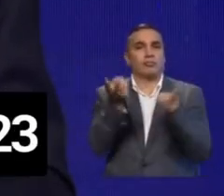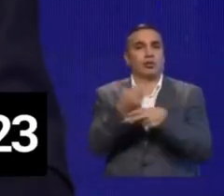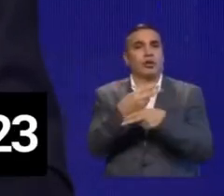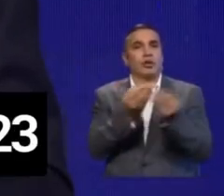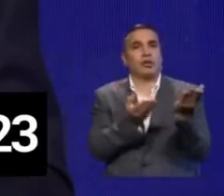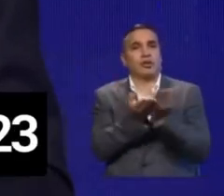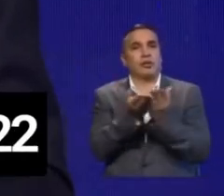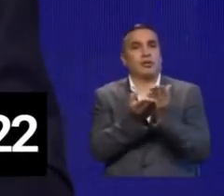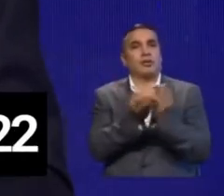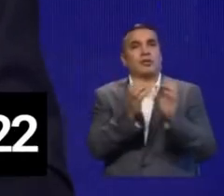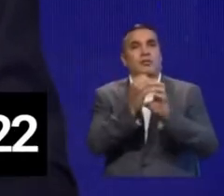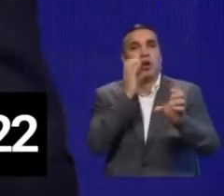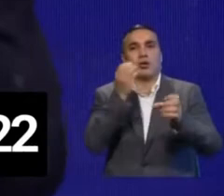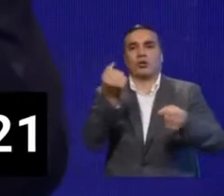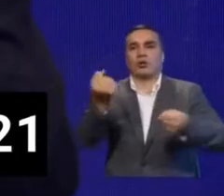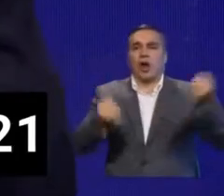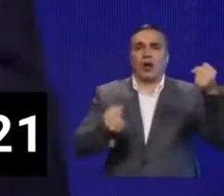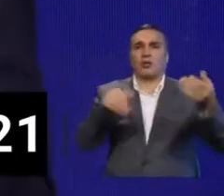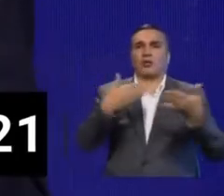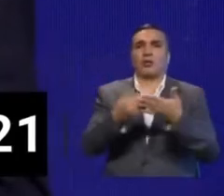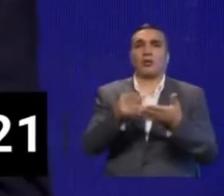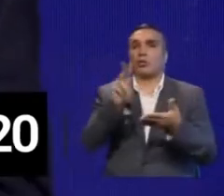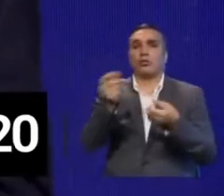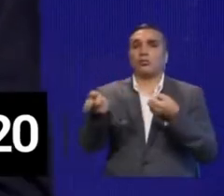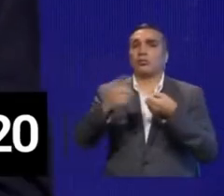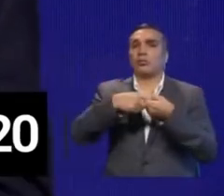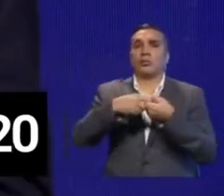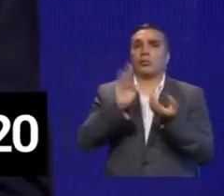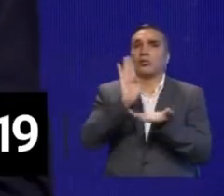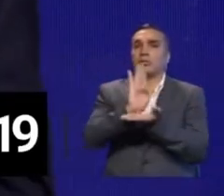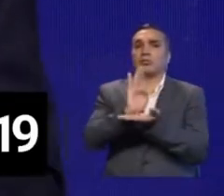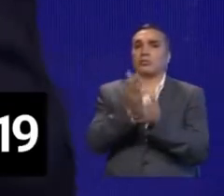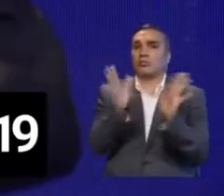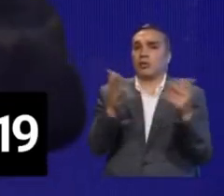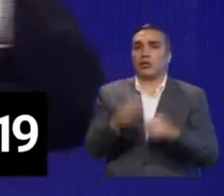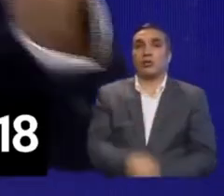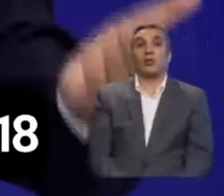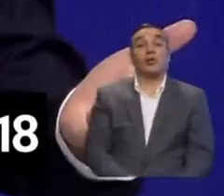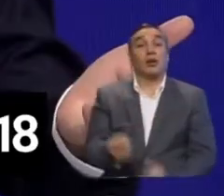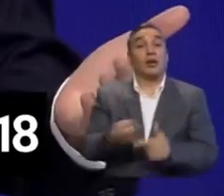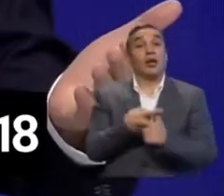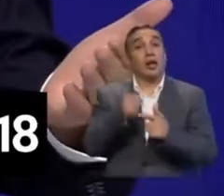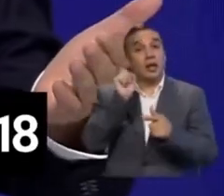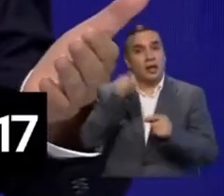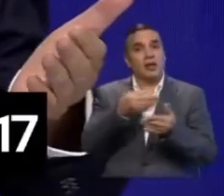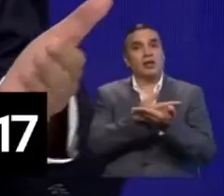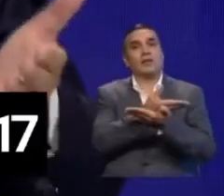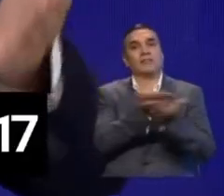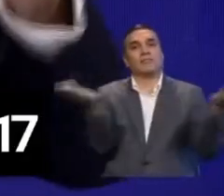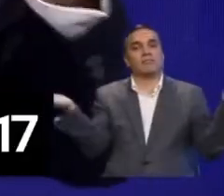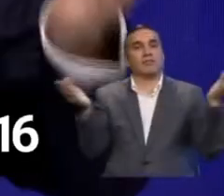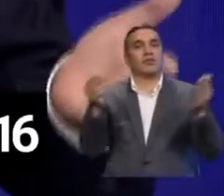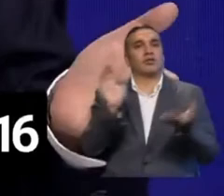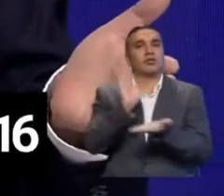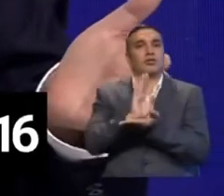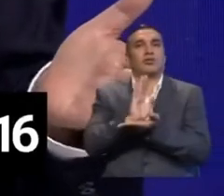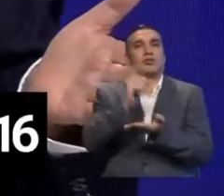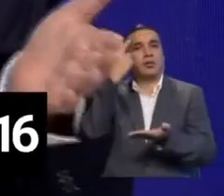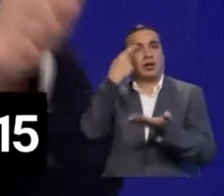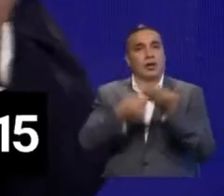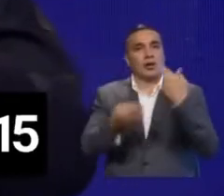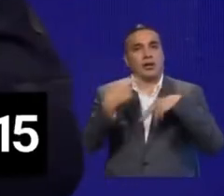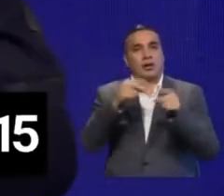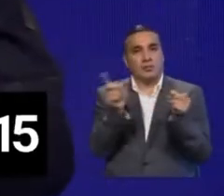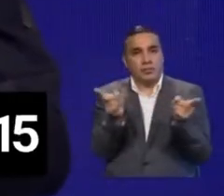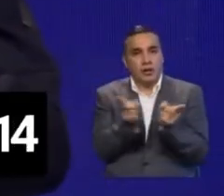servicio, transporte urbano, que no están afiliados a la seguridad social. Hay que abrir la seguridad social al microempresario,